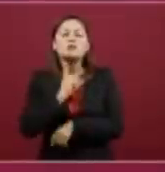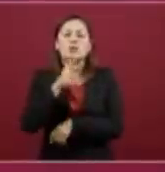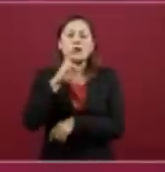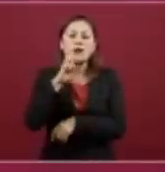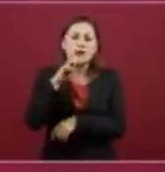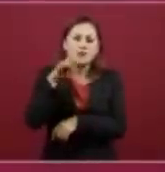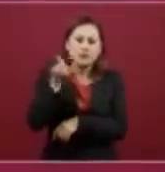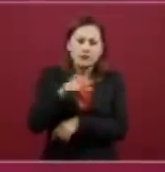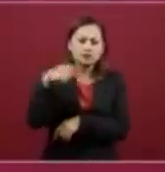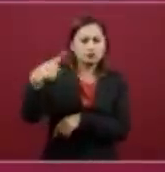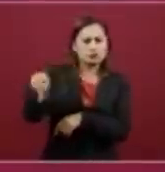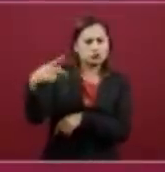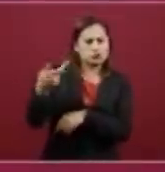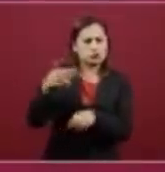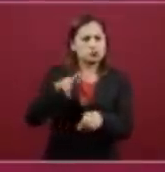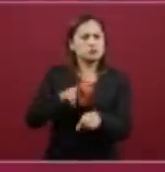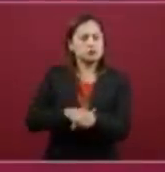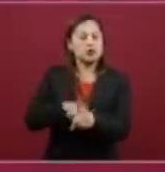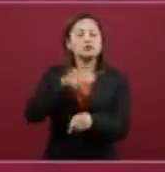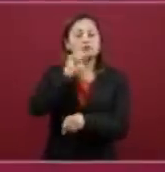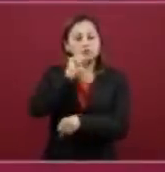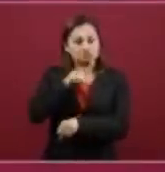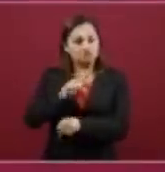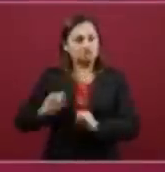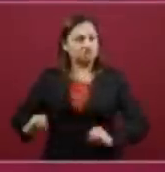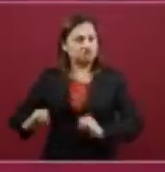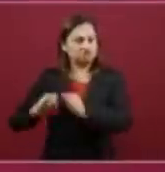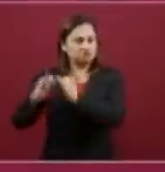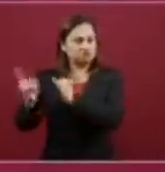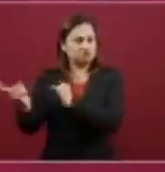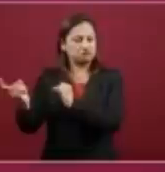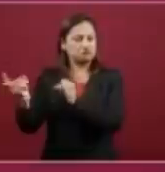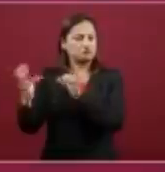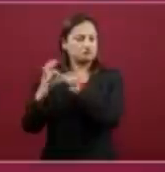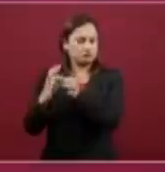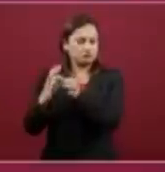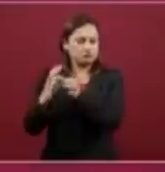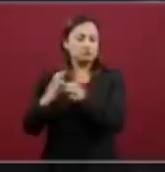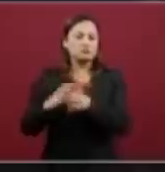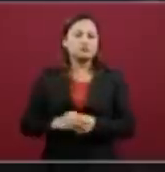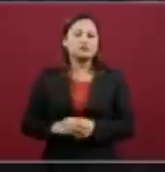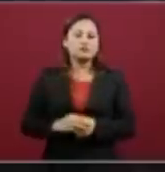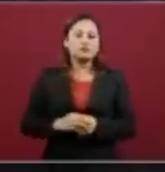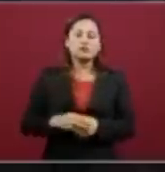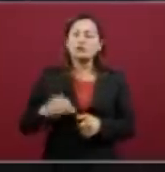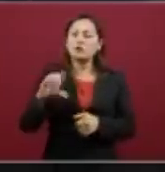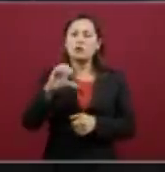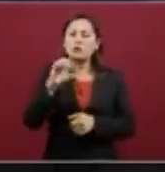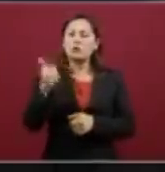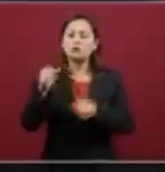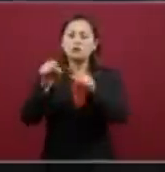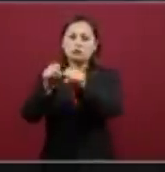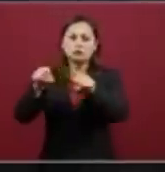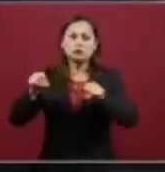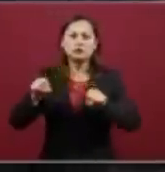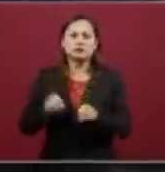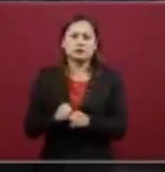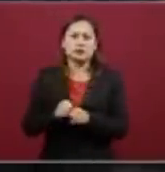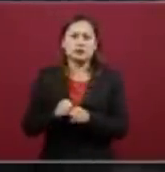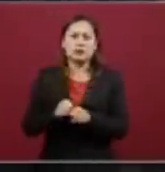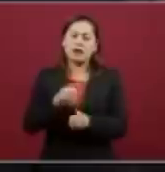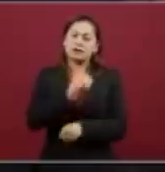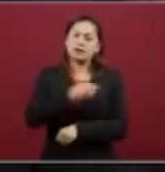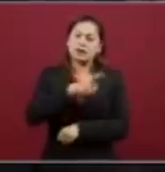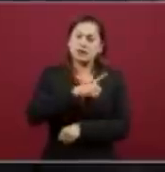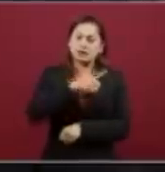Pemex. Coordinar también otros sistemas de salud públicos. Entonces, esa es otra